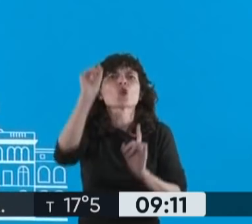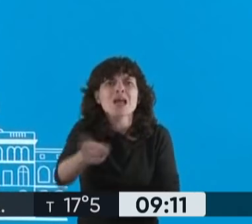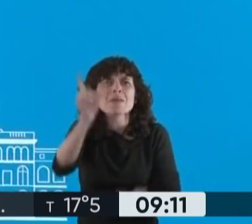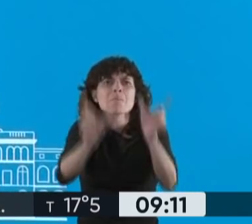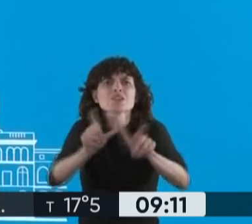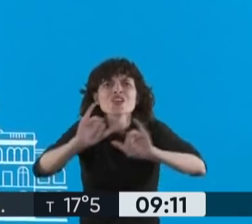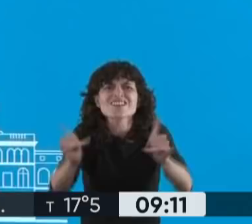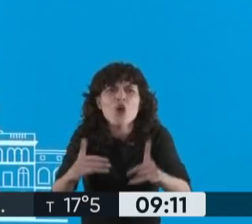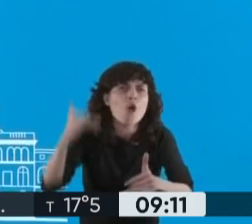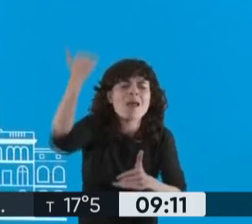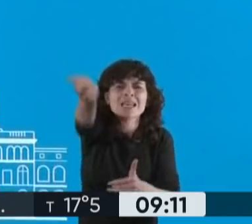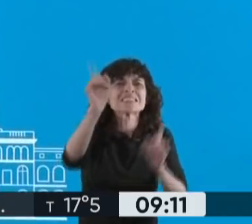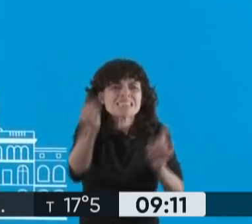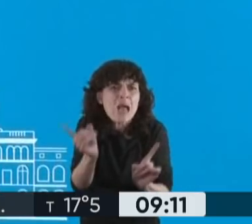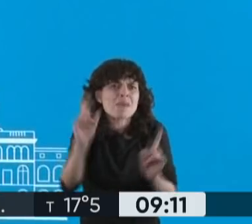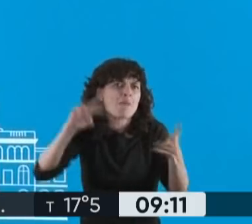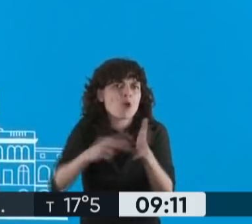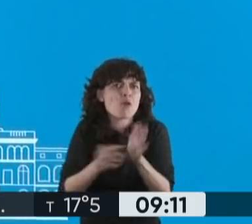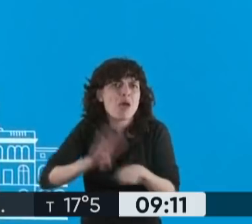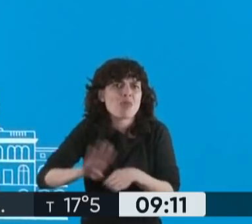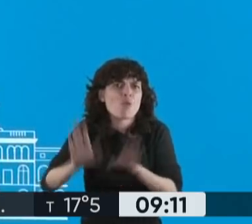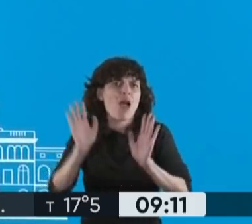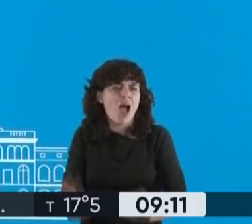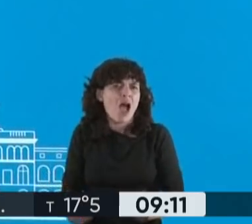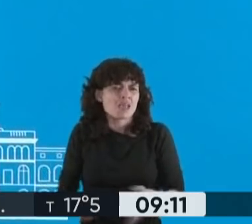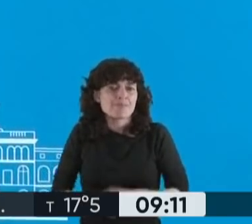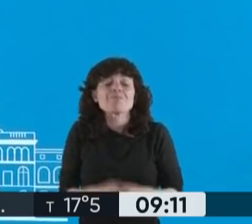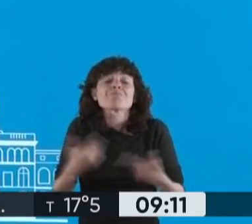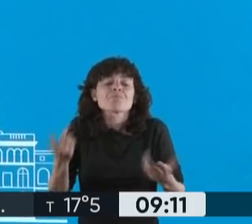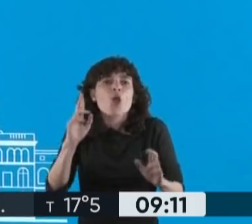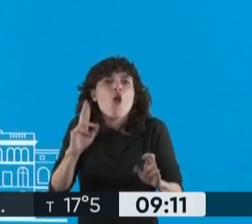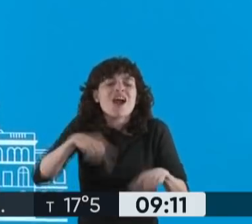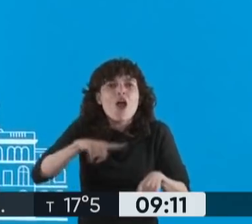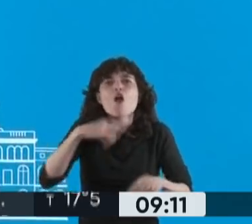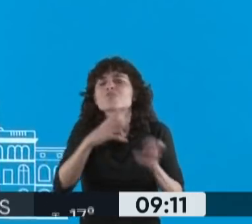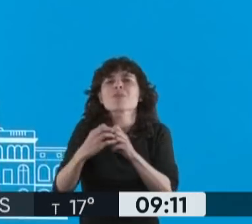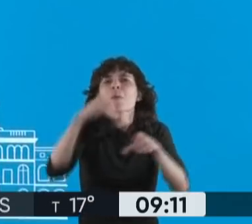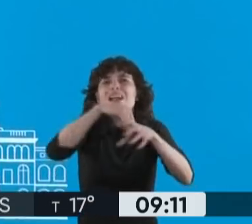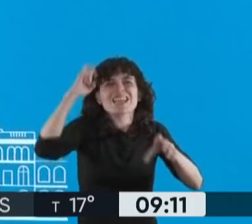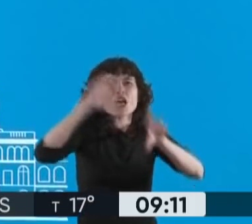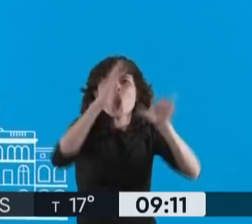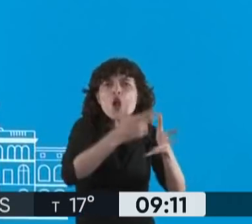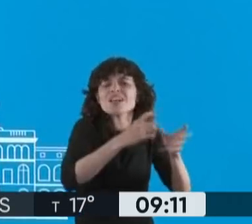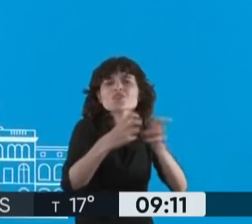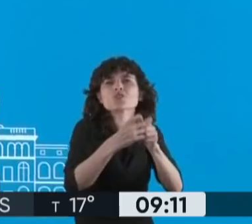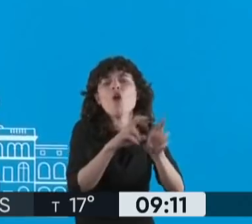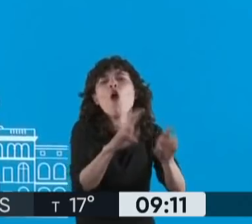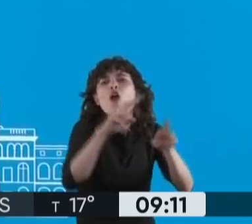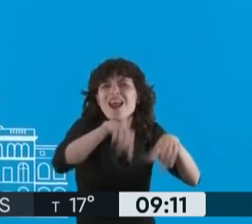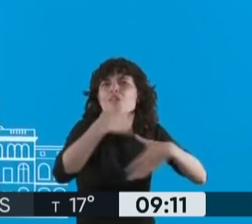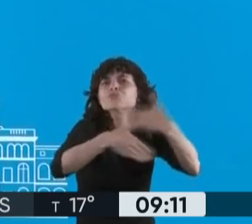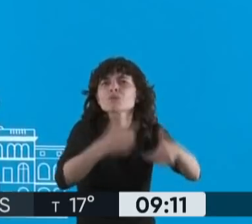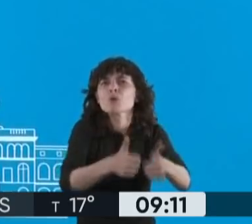a varias generaciones y compromete además nuestras relaciones con el mundo. Así que esperamos que hoy haya un buen debate en la Cámara de Diputados y que lleguemos a